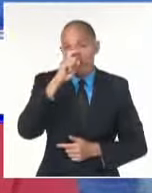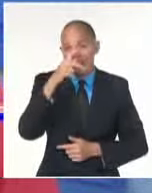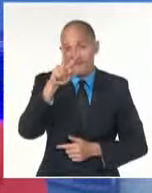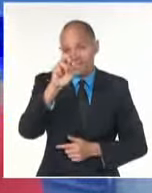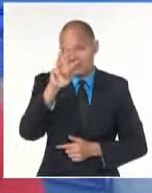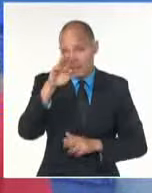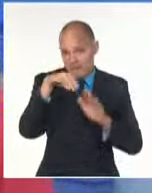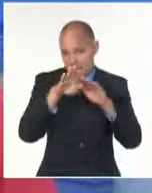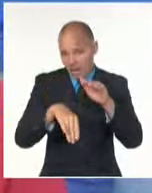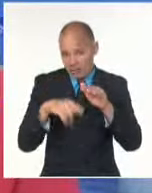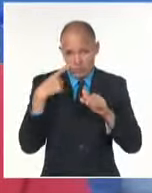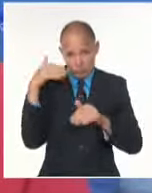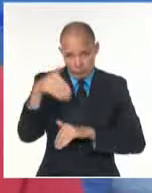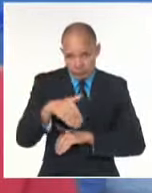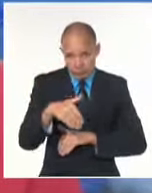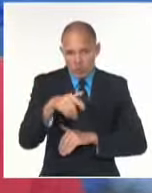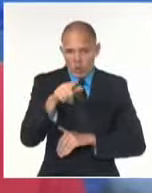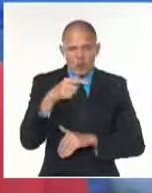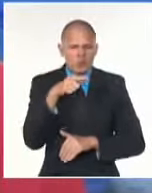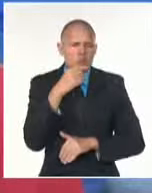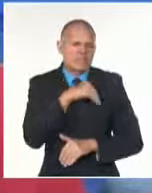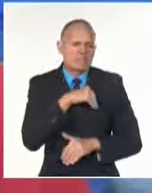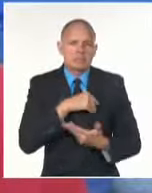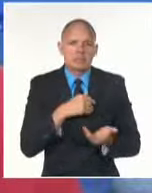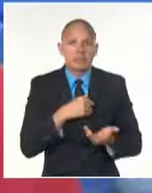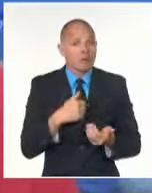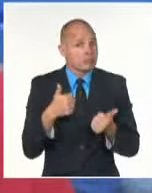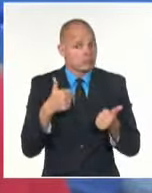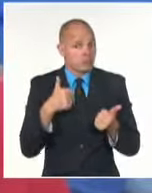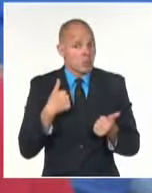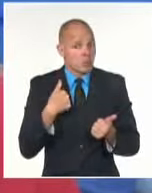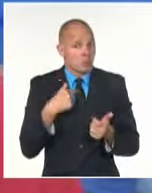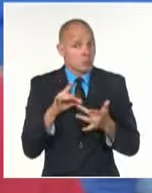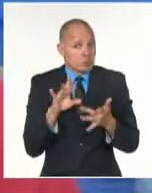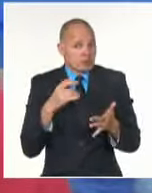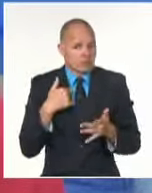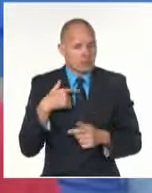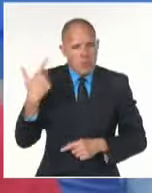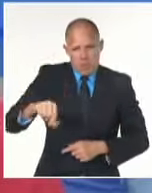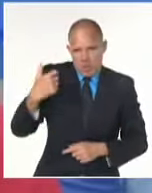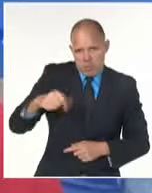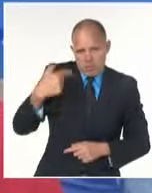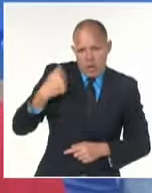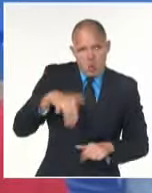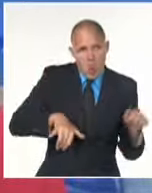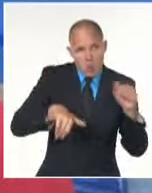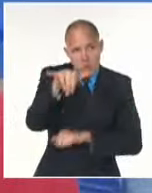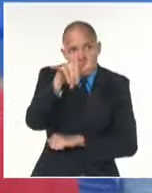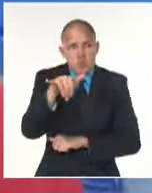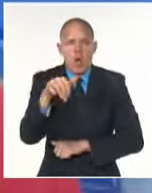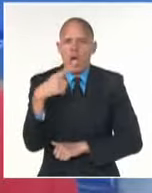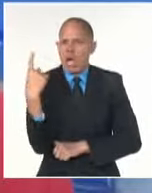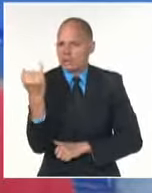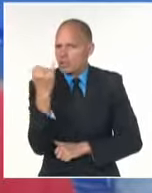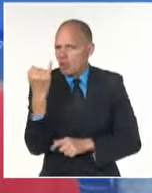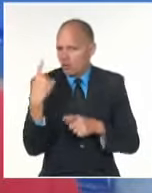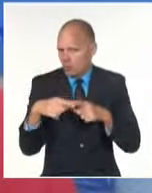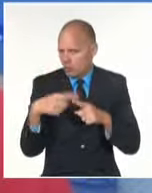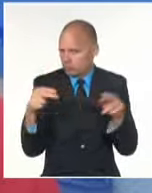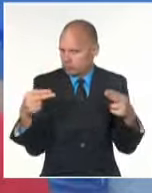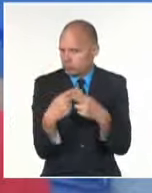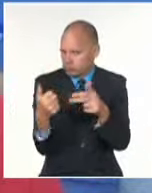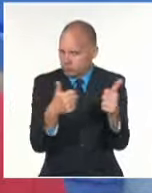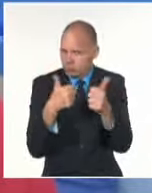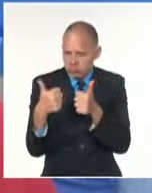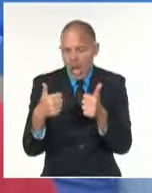aportó? Muchísimo, pues todo pelotero cubano desea representar a su país en cualquier evento internacional y gracias a eso